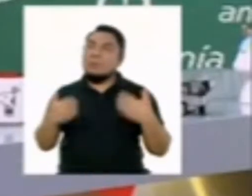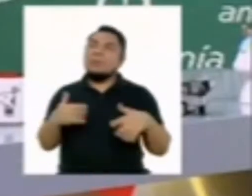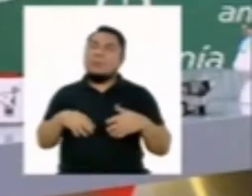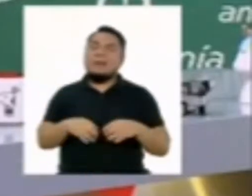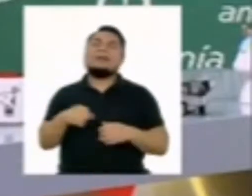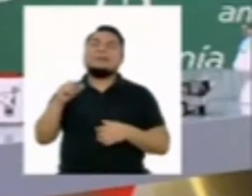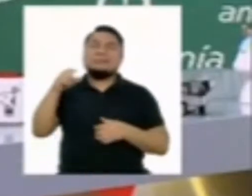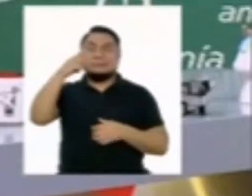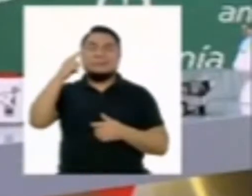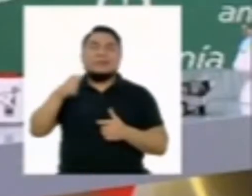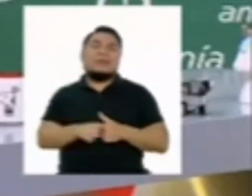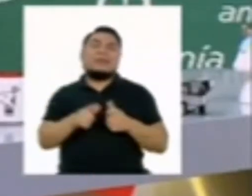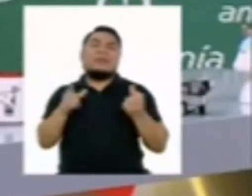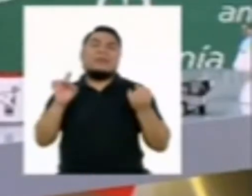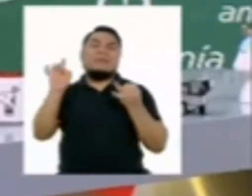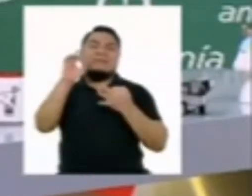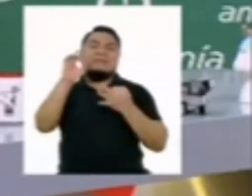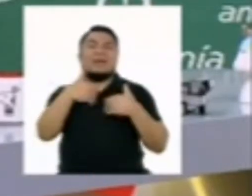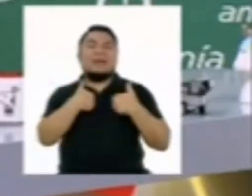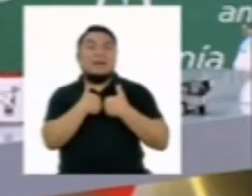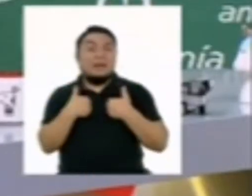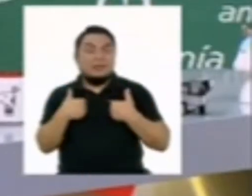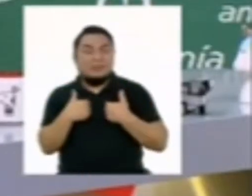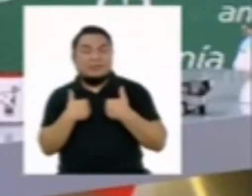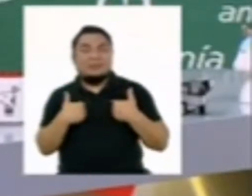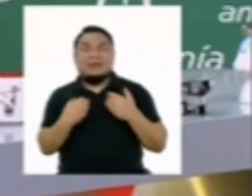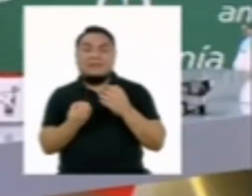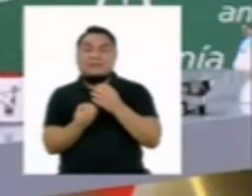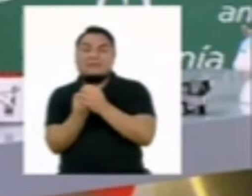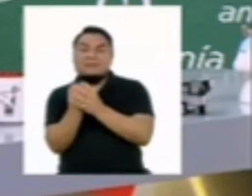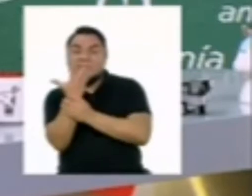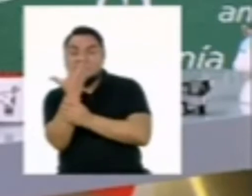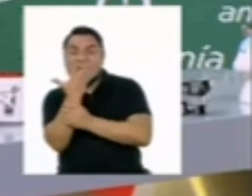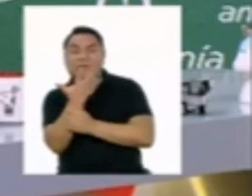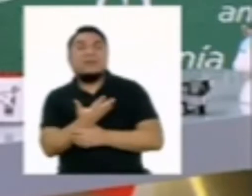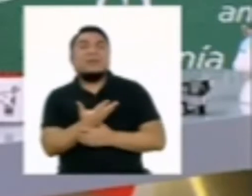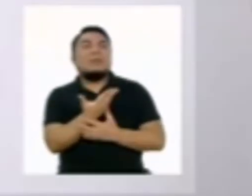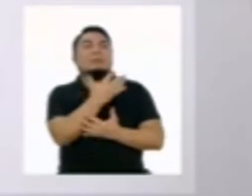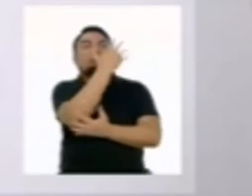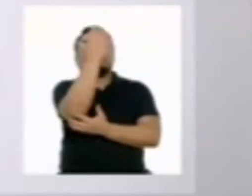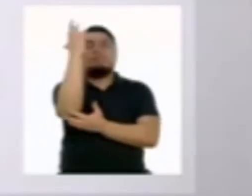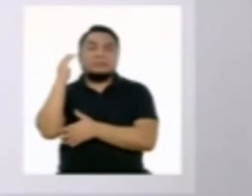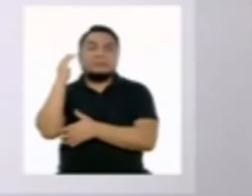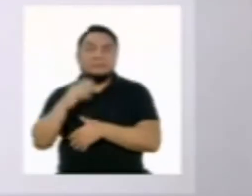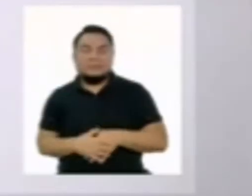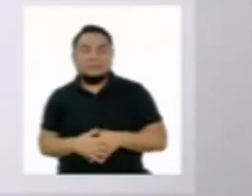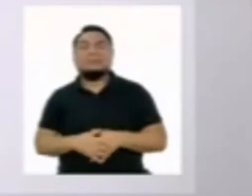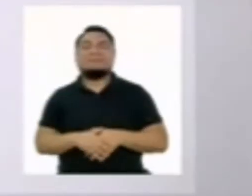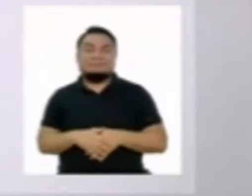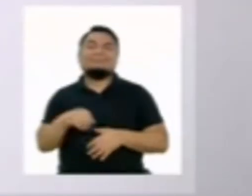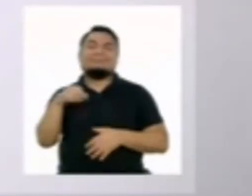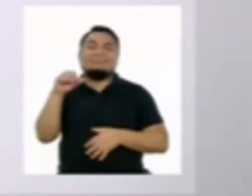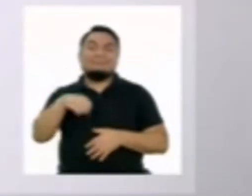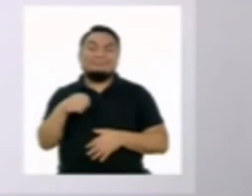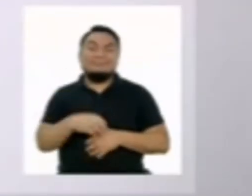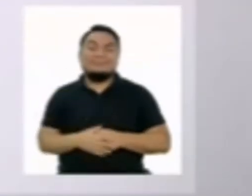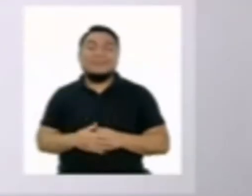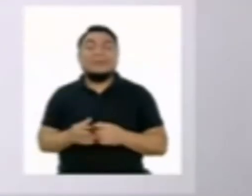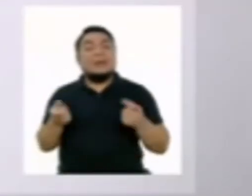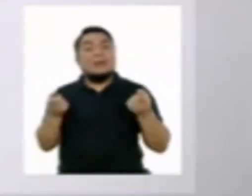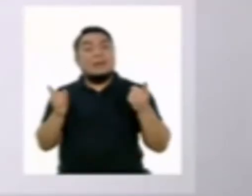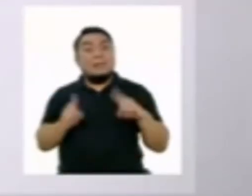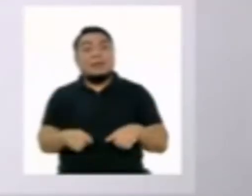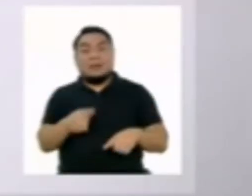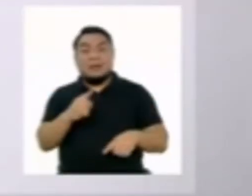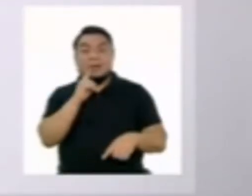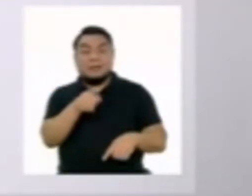Claro, es que tenemos una gran variedad de animales, flores, plantas. Exacto. Pero ojo, cuando hablamos